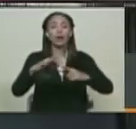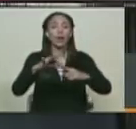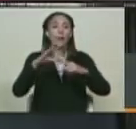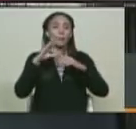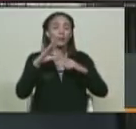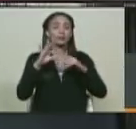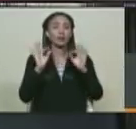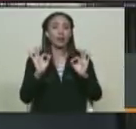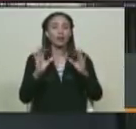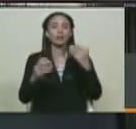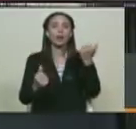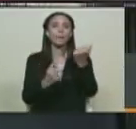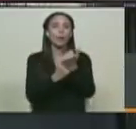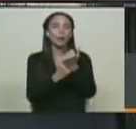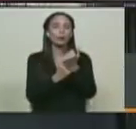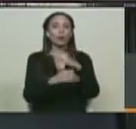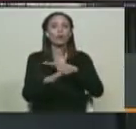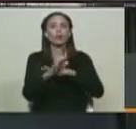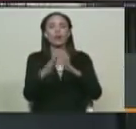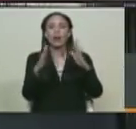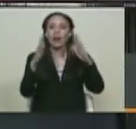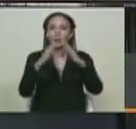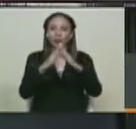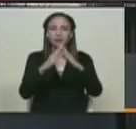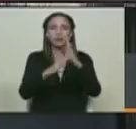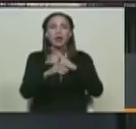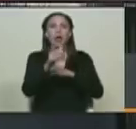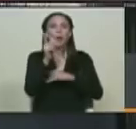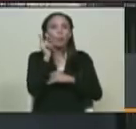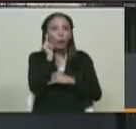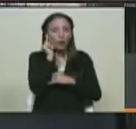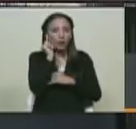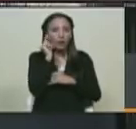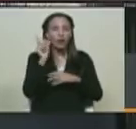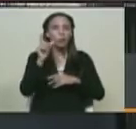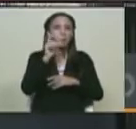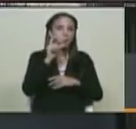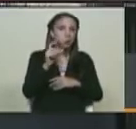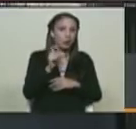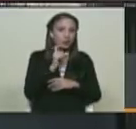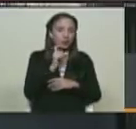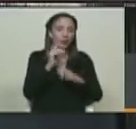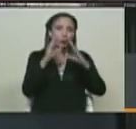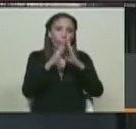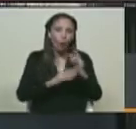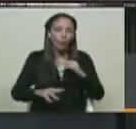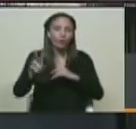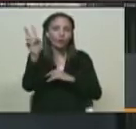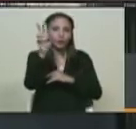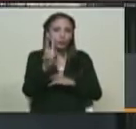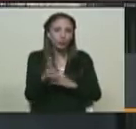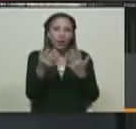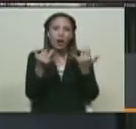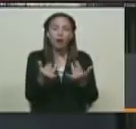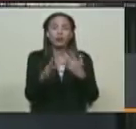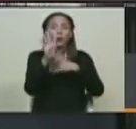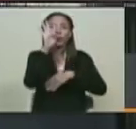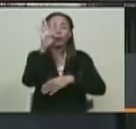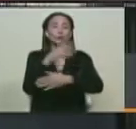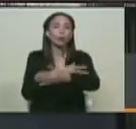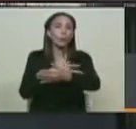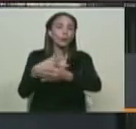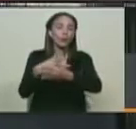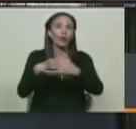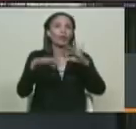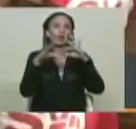apoyo a los hogares, mujeres y embarazadas del país. Vamos a proteger 4 millones de